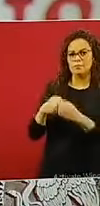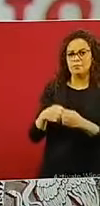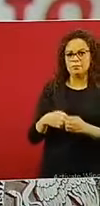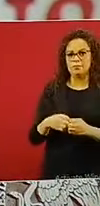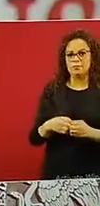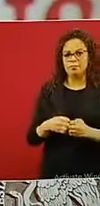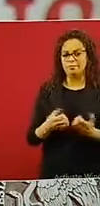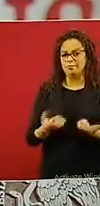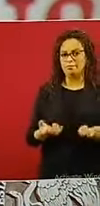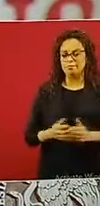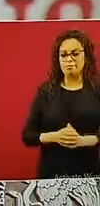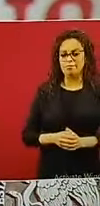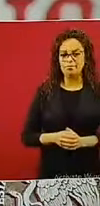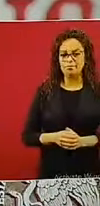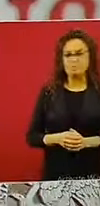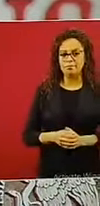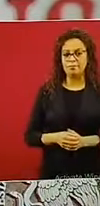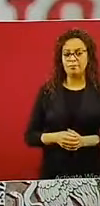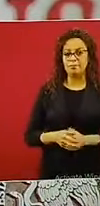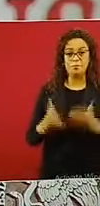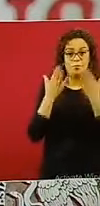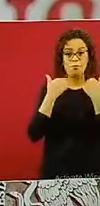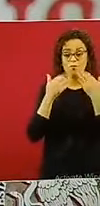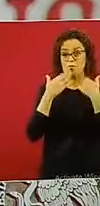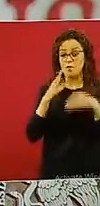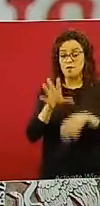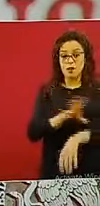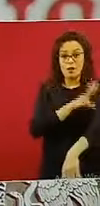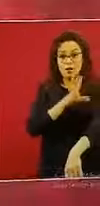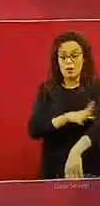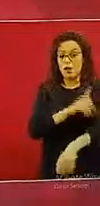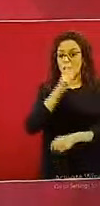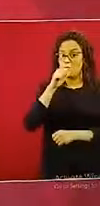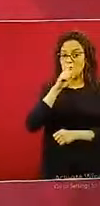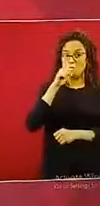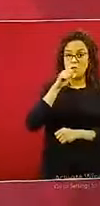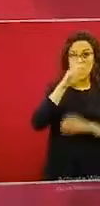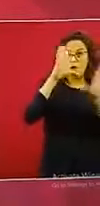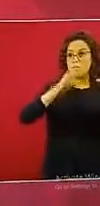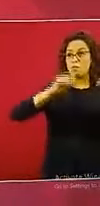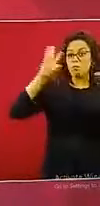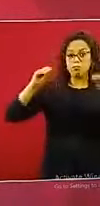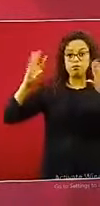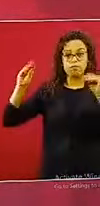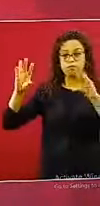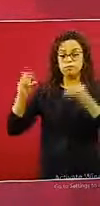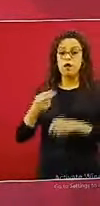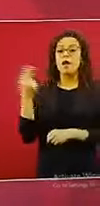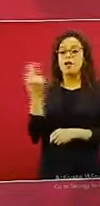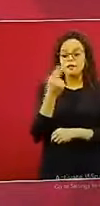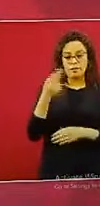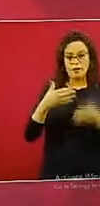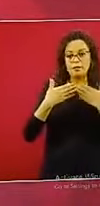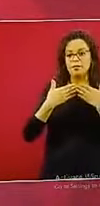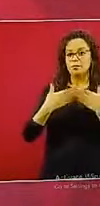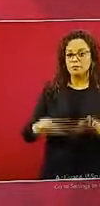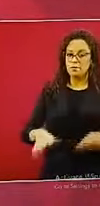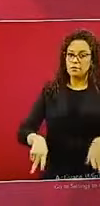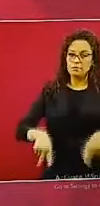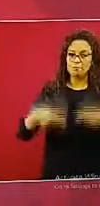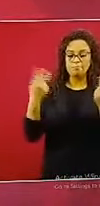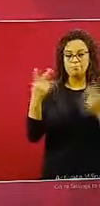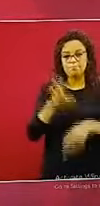de que nos íbamos a quedar sin luz si no se abría el mercado de la electricidad